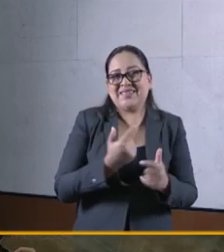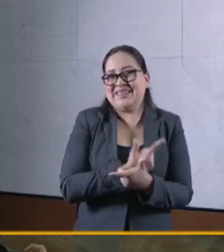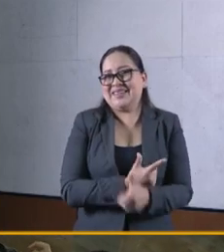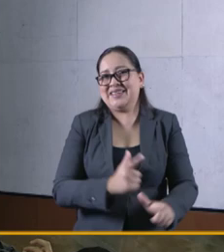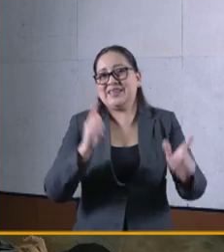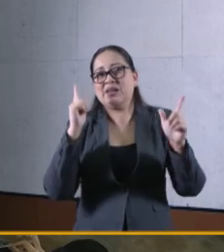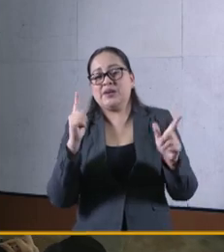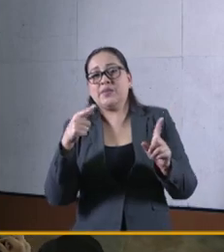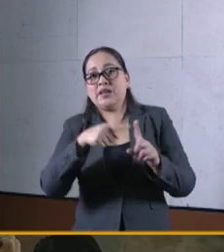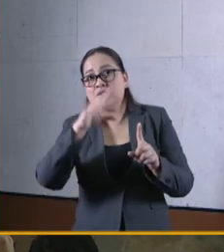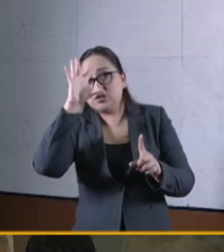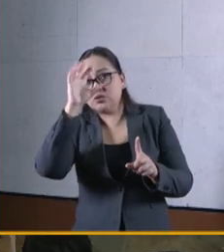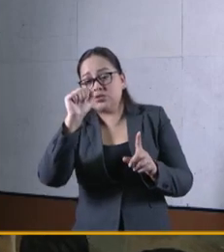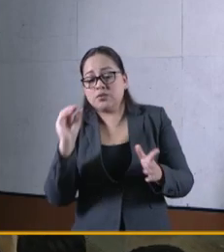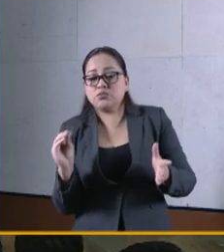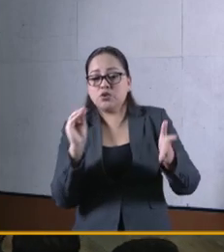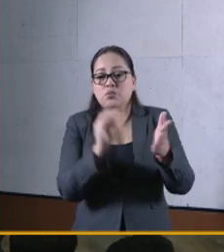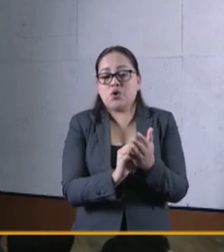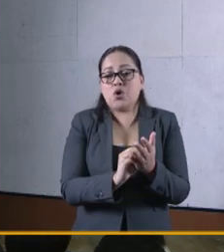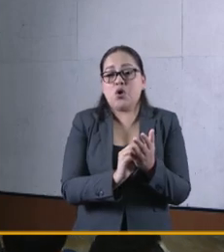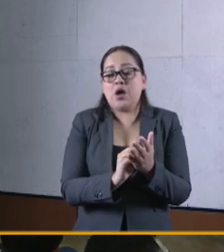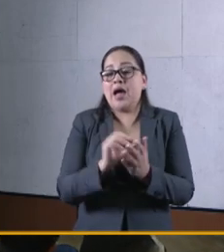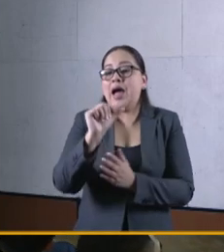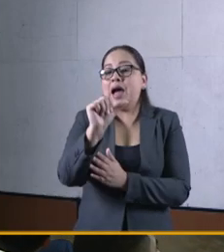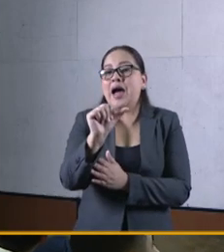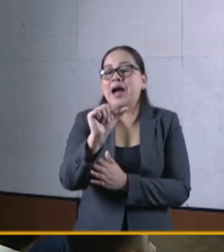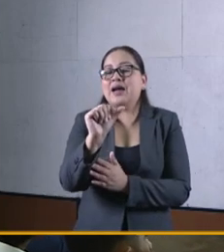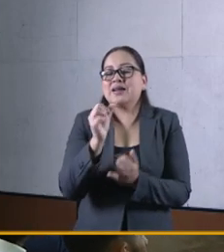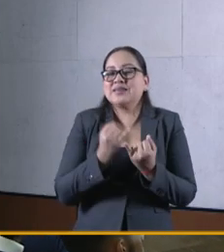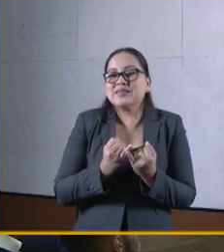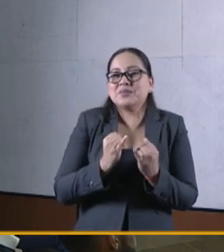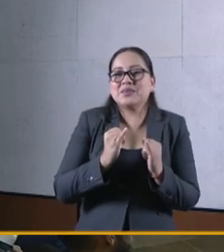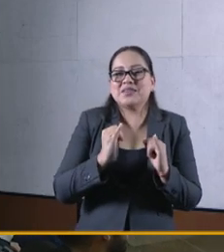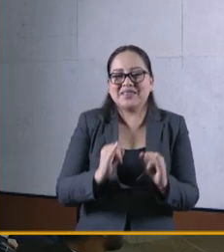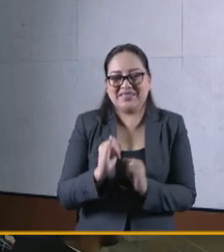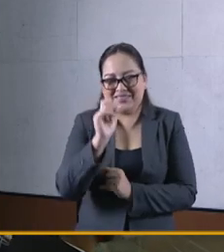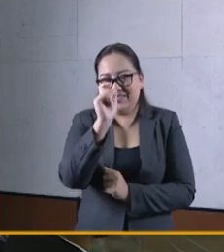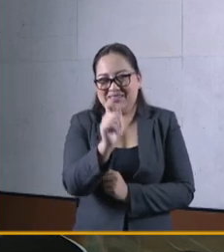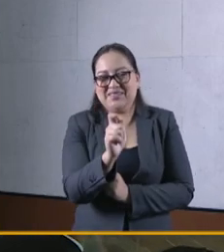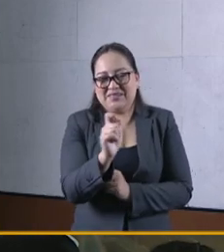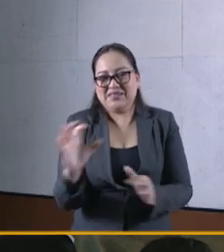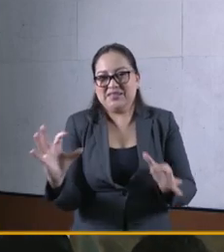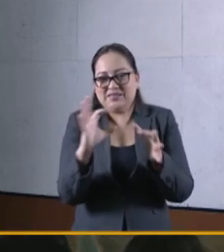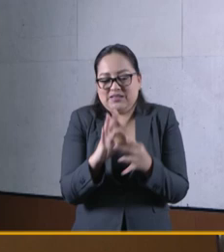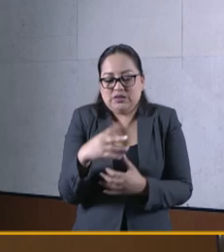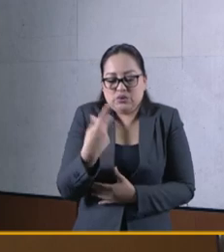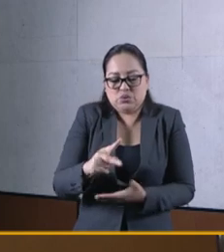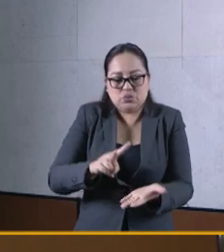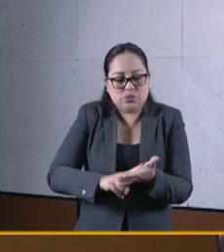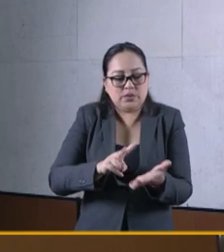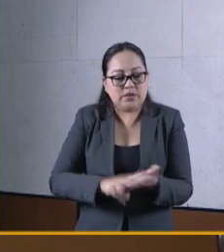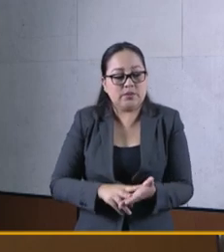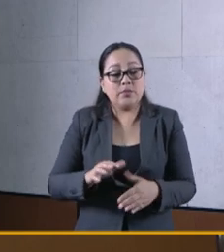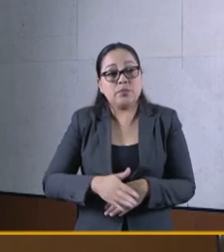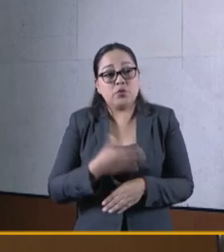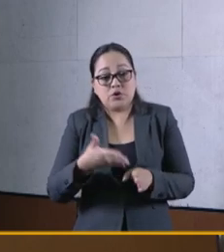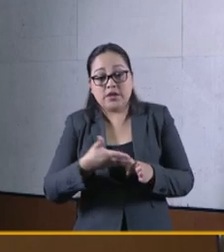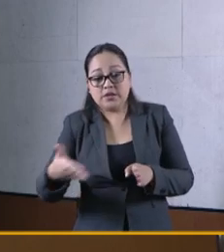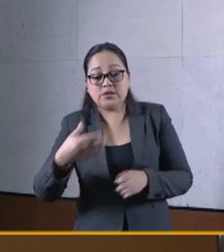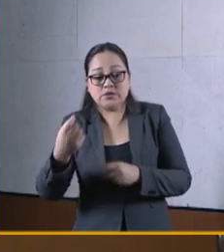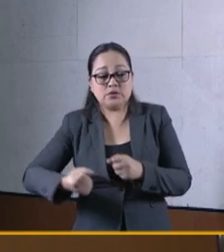concepto que es parte de nuestra identidad y de nuestra esencia para el efecto este año